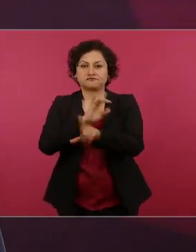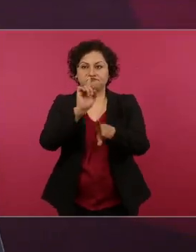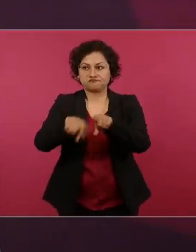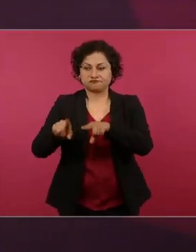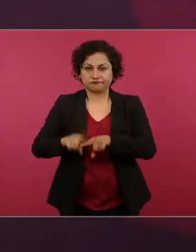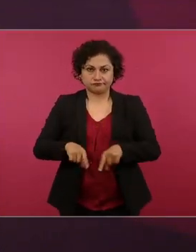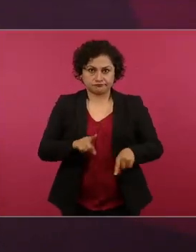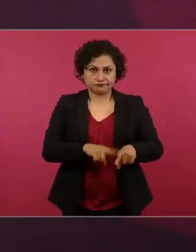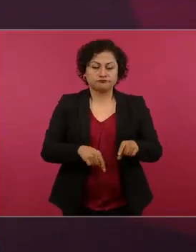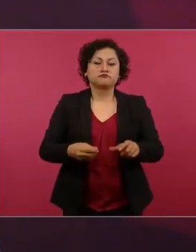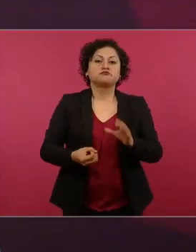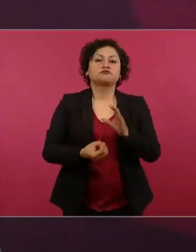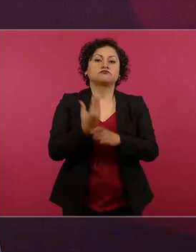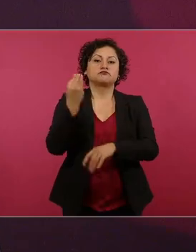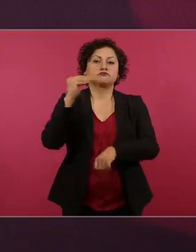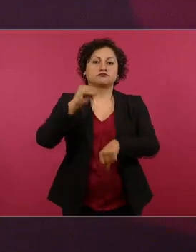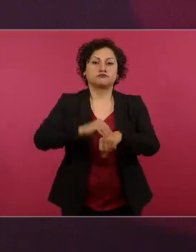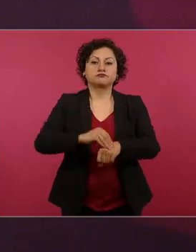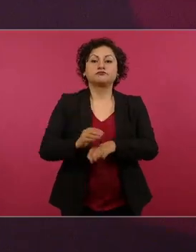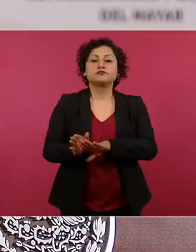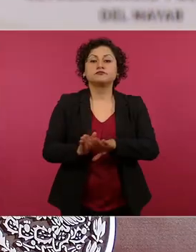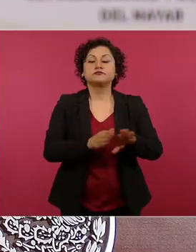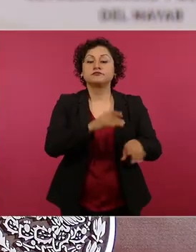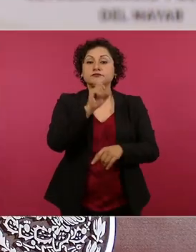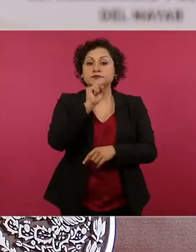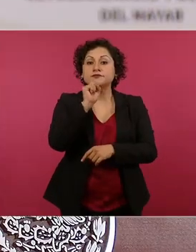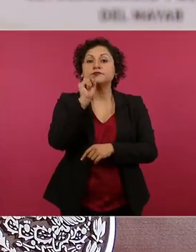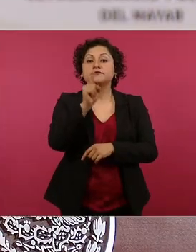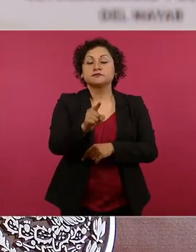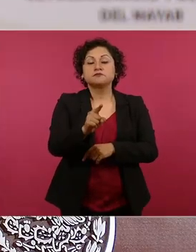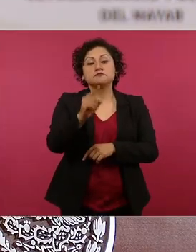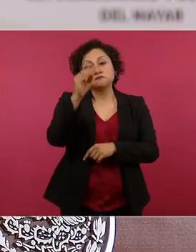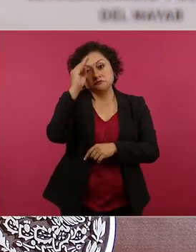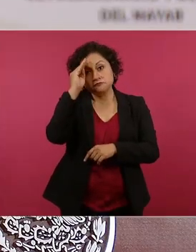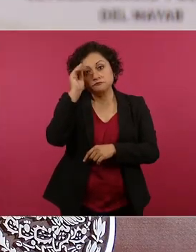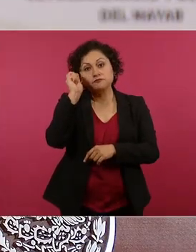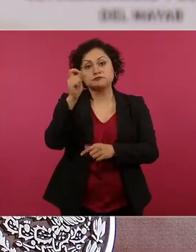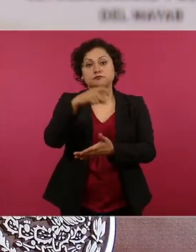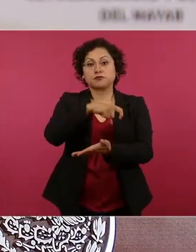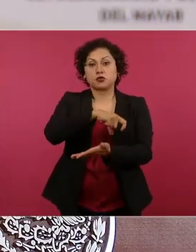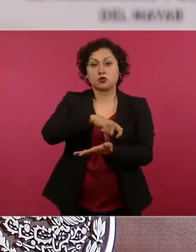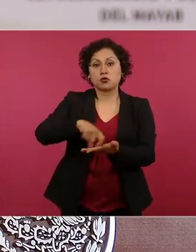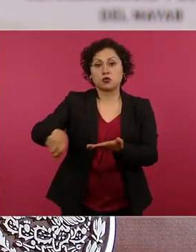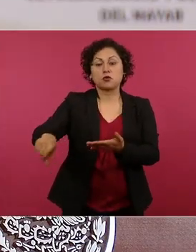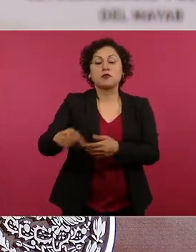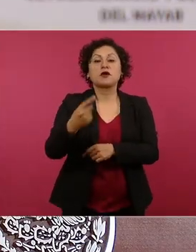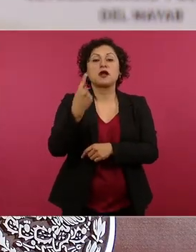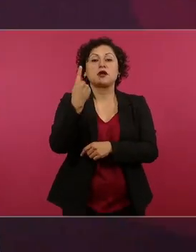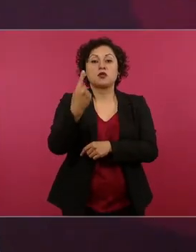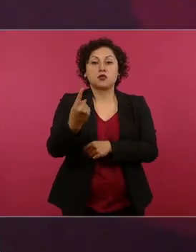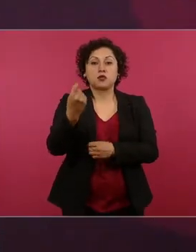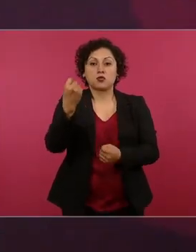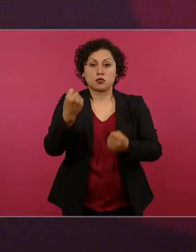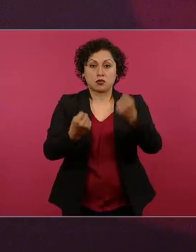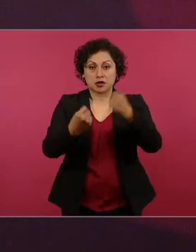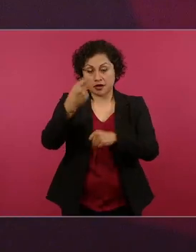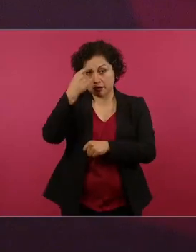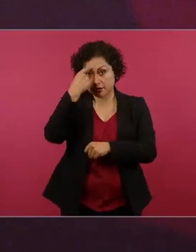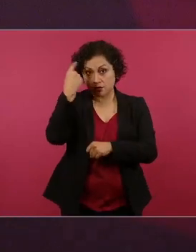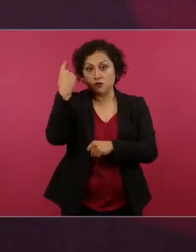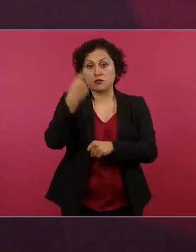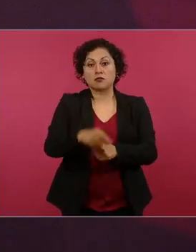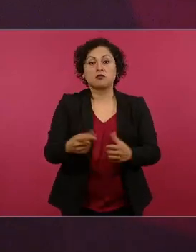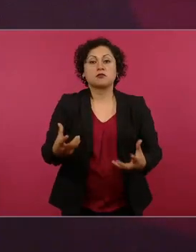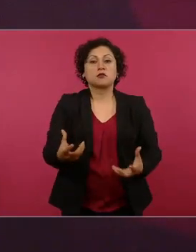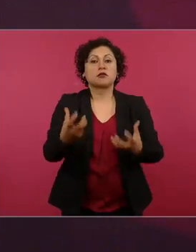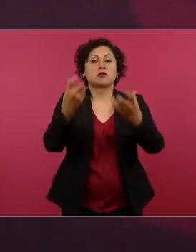Por otro lado, se tiene planeada la adquisición de un vehículo con escalera para rescate en altura para nuestro equipo de